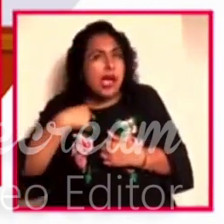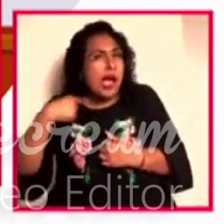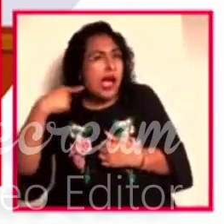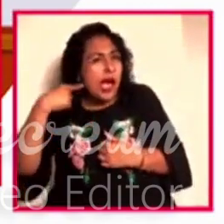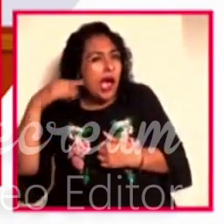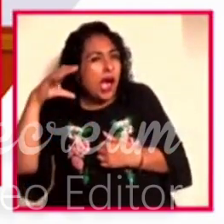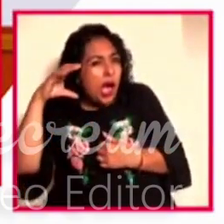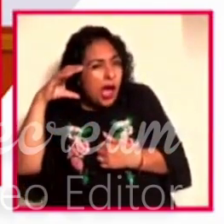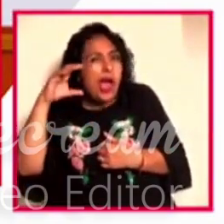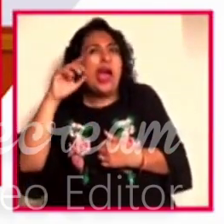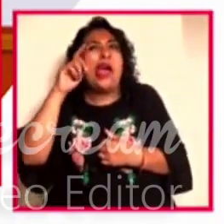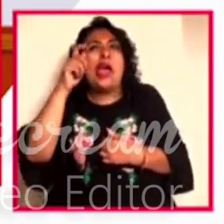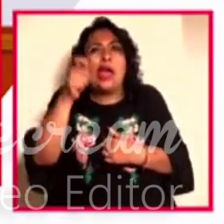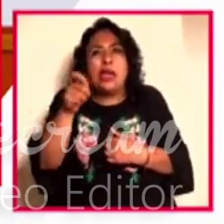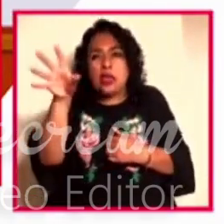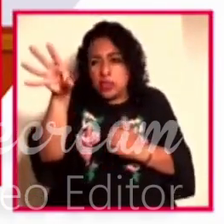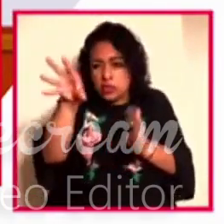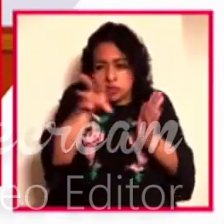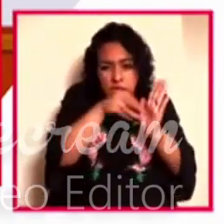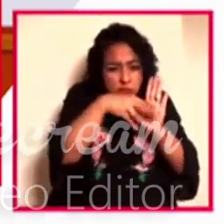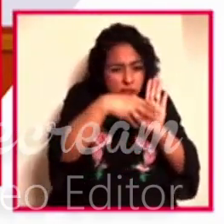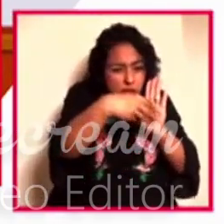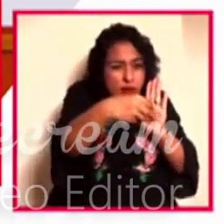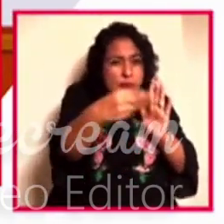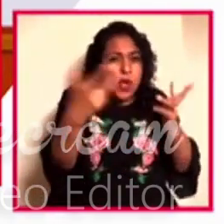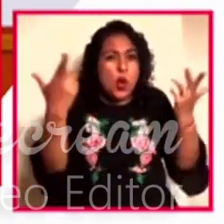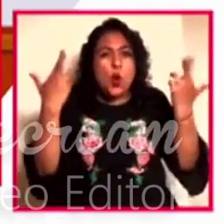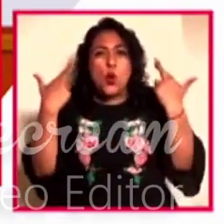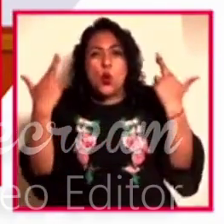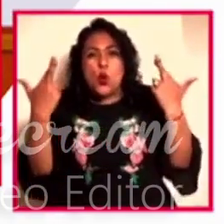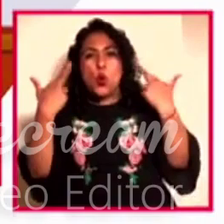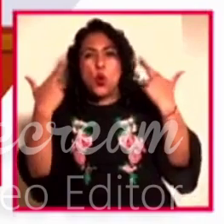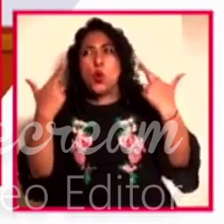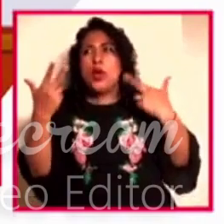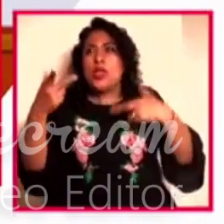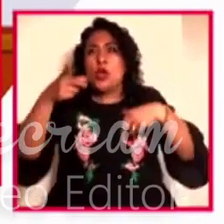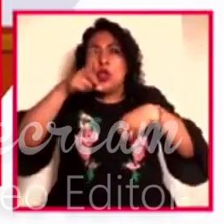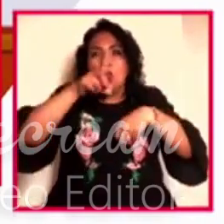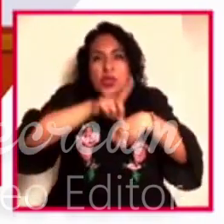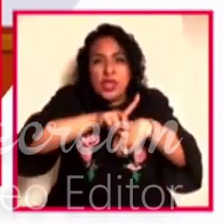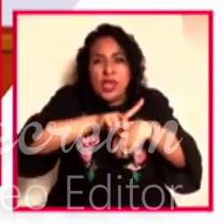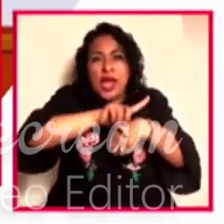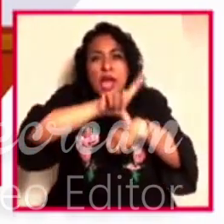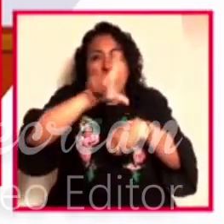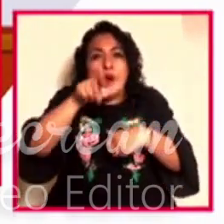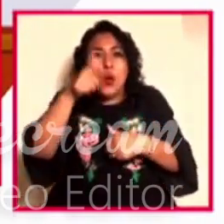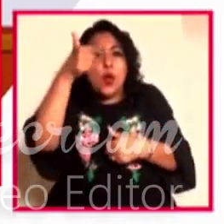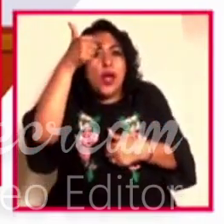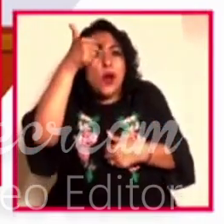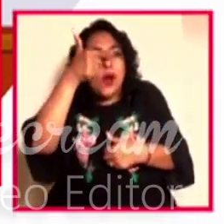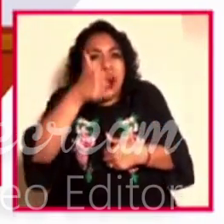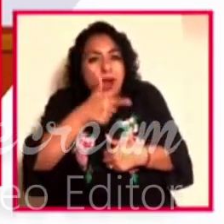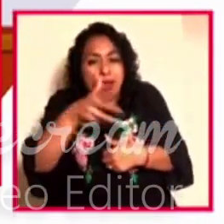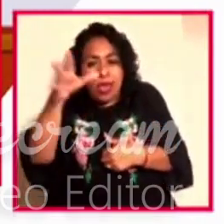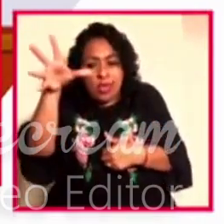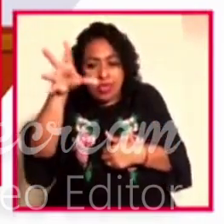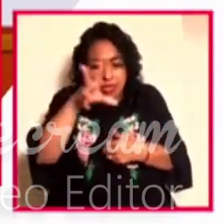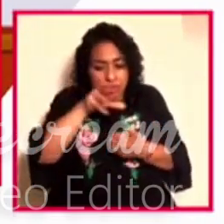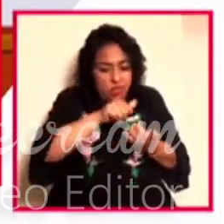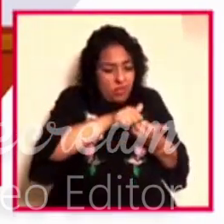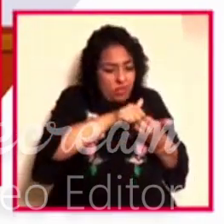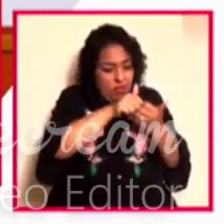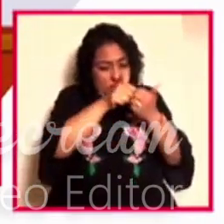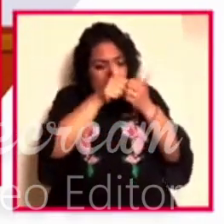reflejo de los ruidos que produce el día y que la noche lo que hace es transformarlos a través de